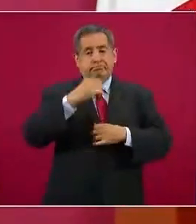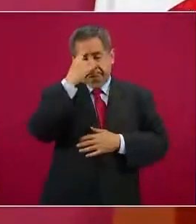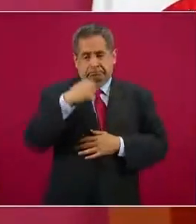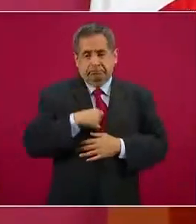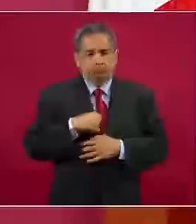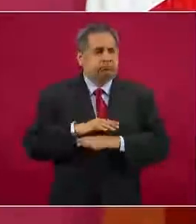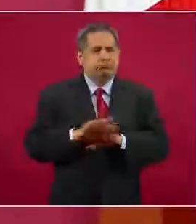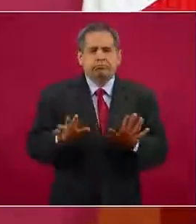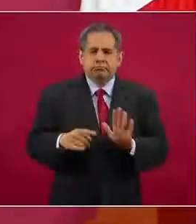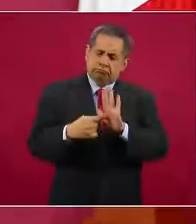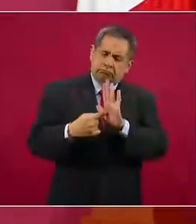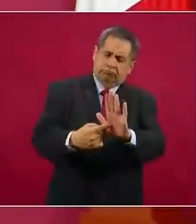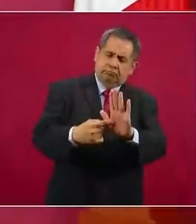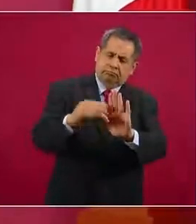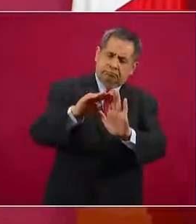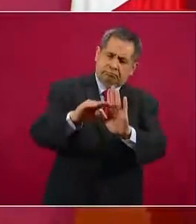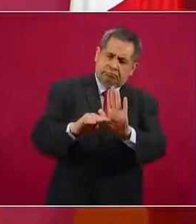eso,